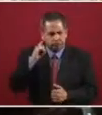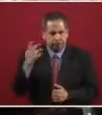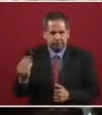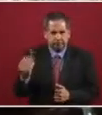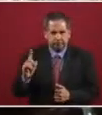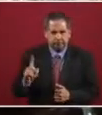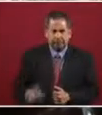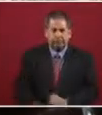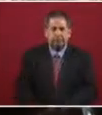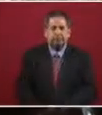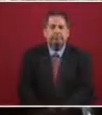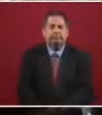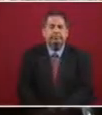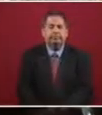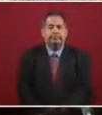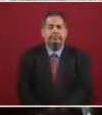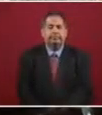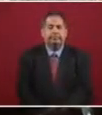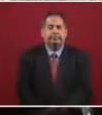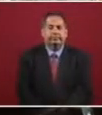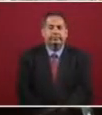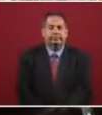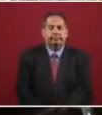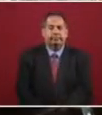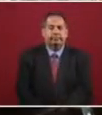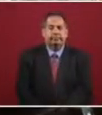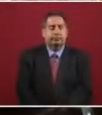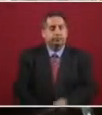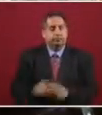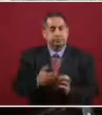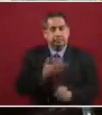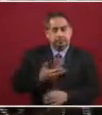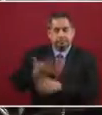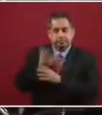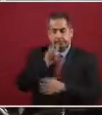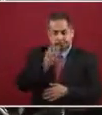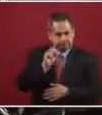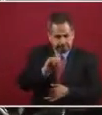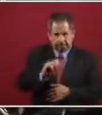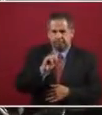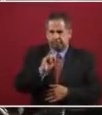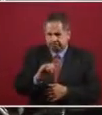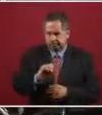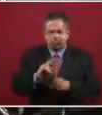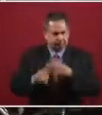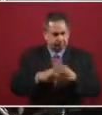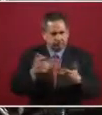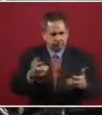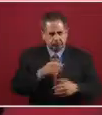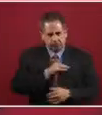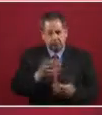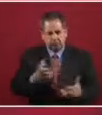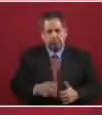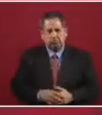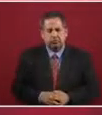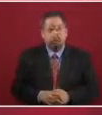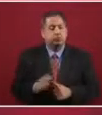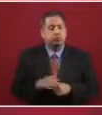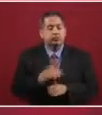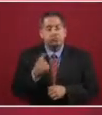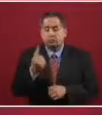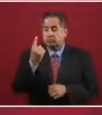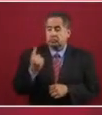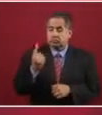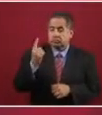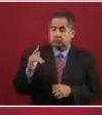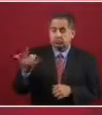lo que yo le acabo de mencionar de las entregas de las tarjetas. Sí, sí. Lo podemos hacer. lo podemos hacer, porque el primero de